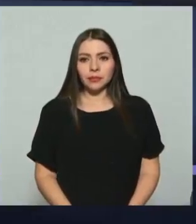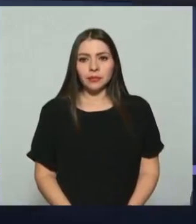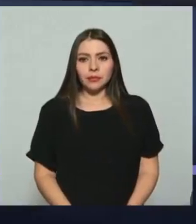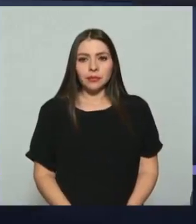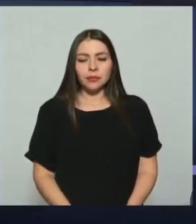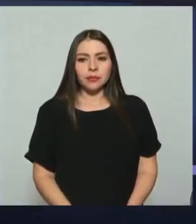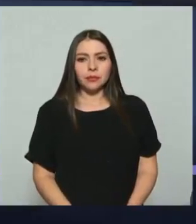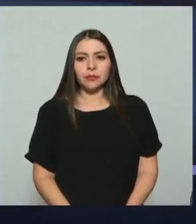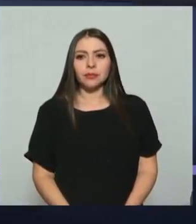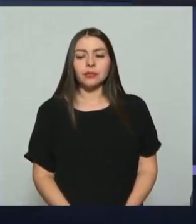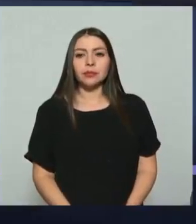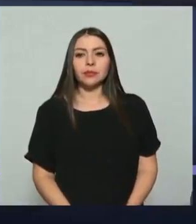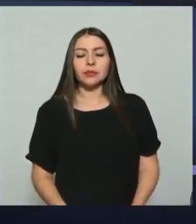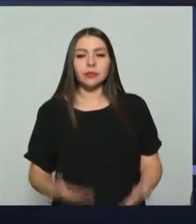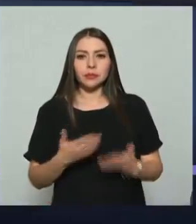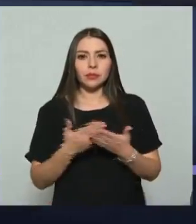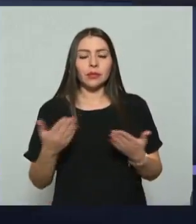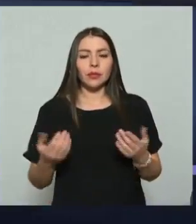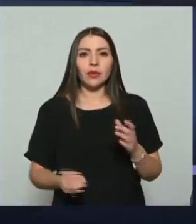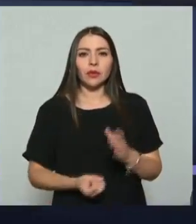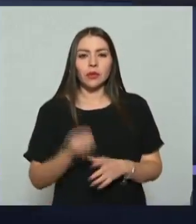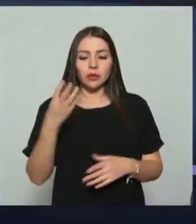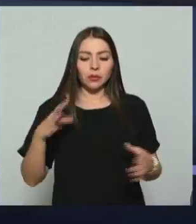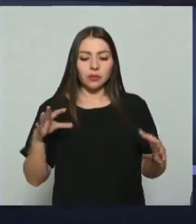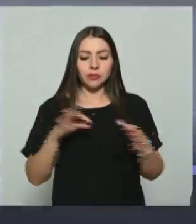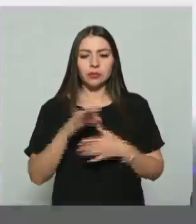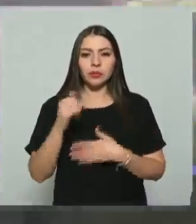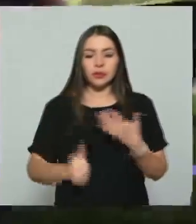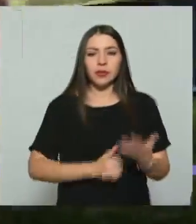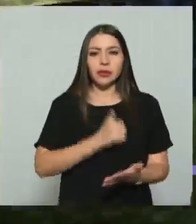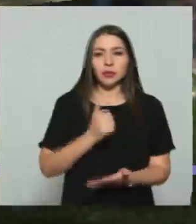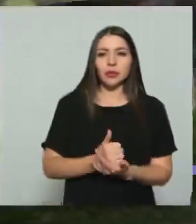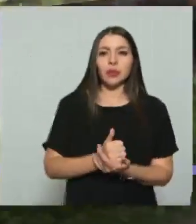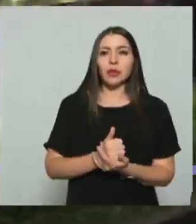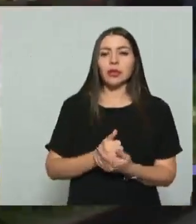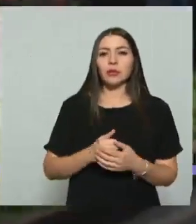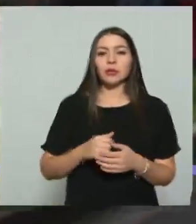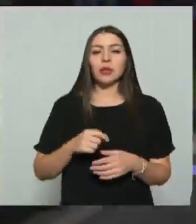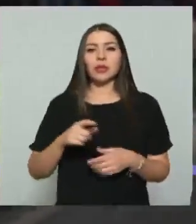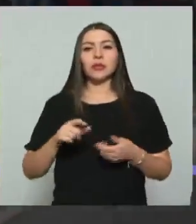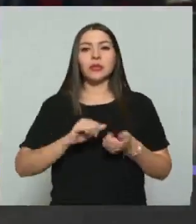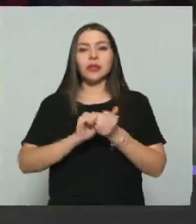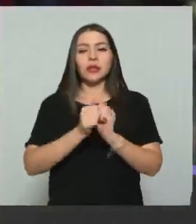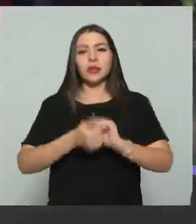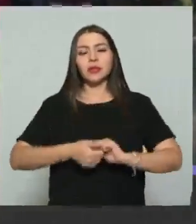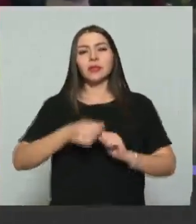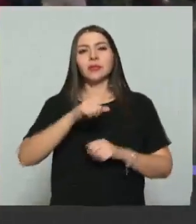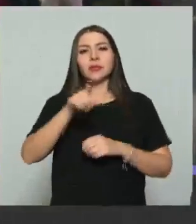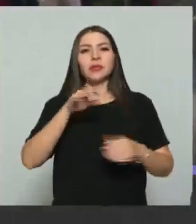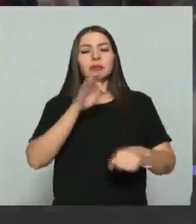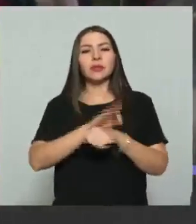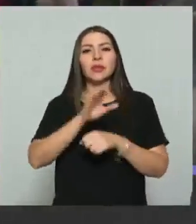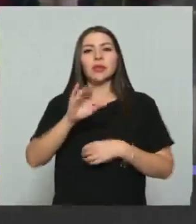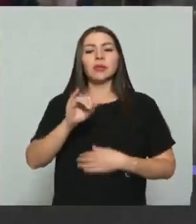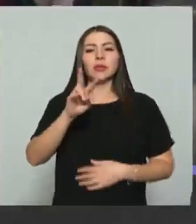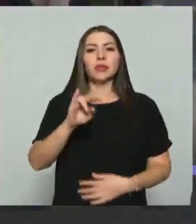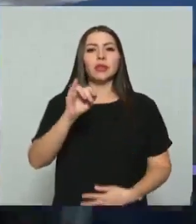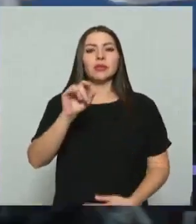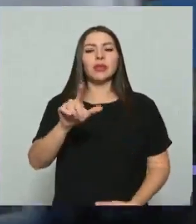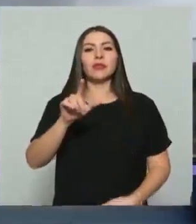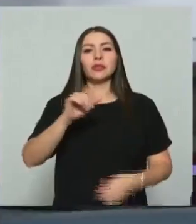vinculación de la ciudad con todos los procesos de protección civil y sobre todo con la Secretaría